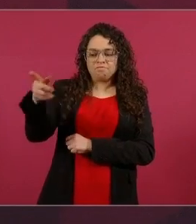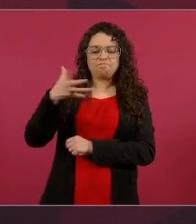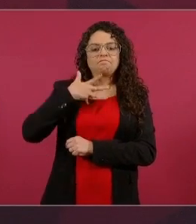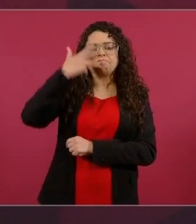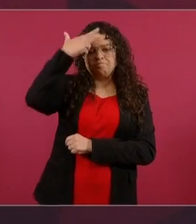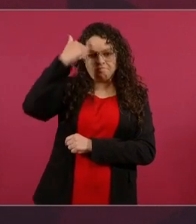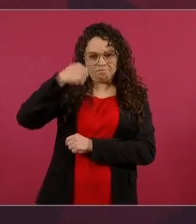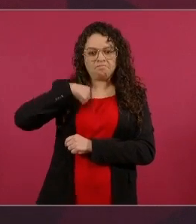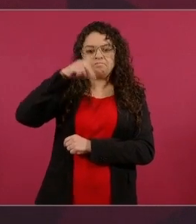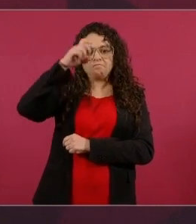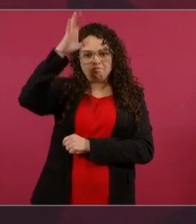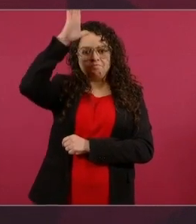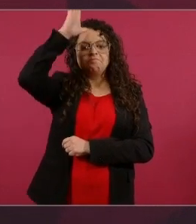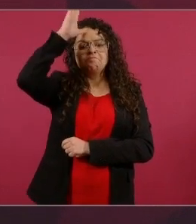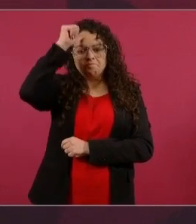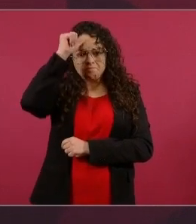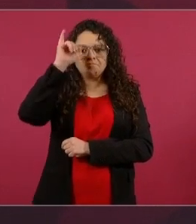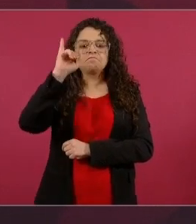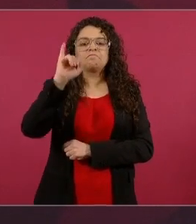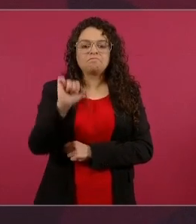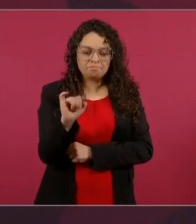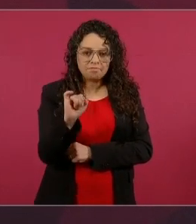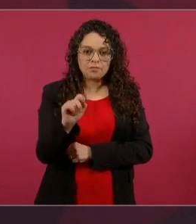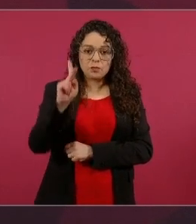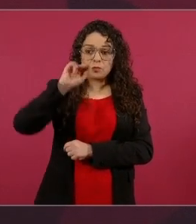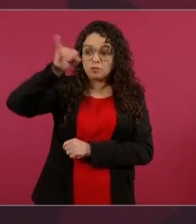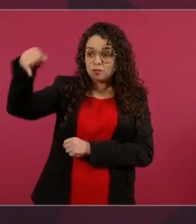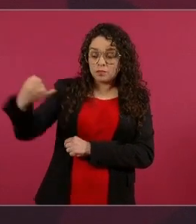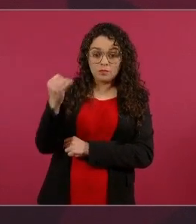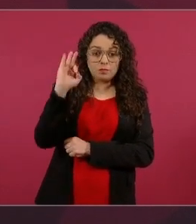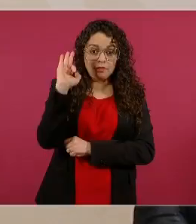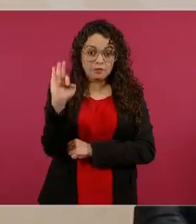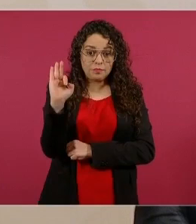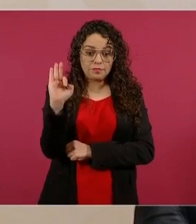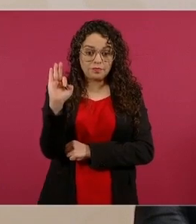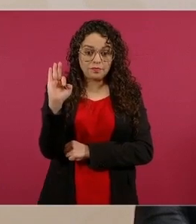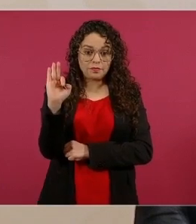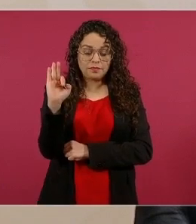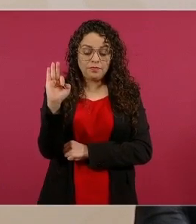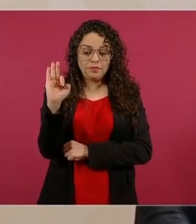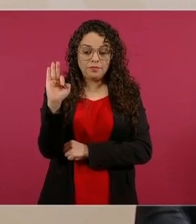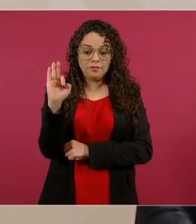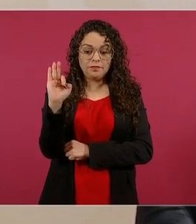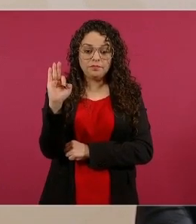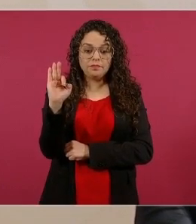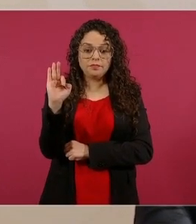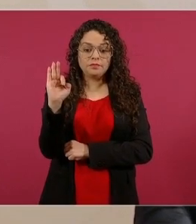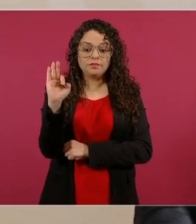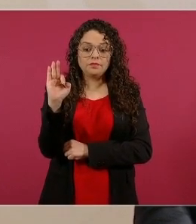poder judicial eh se le entregó